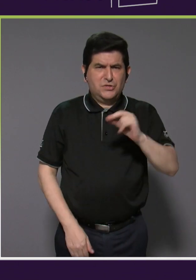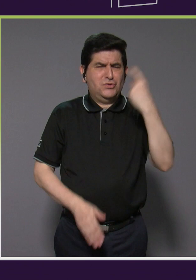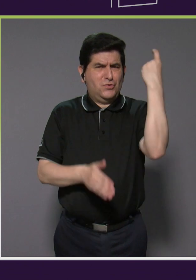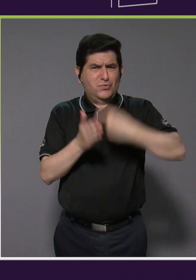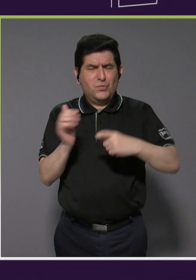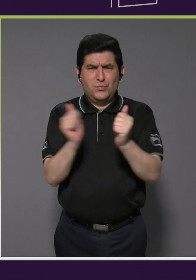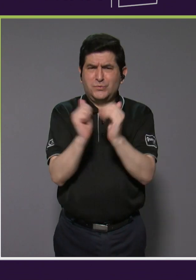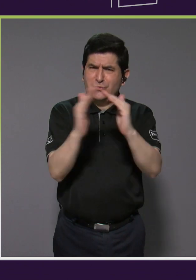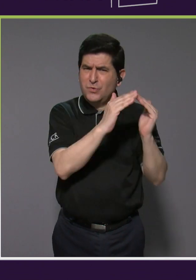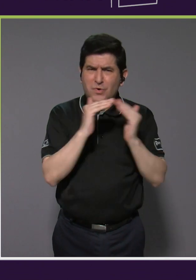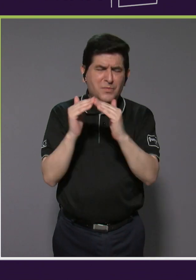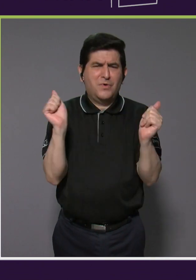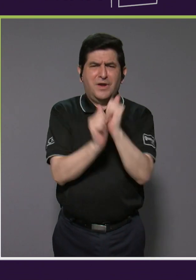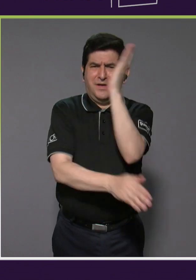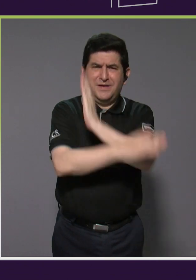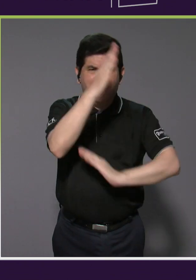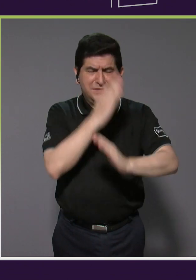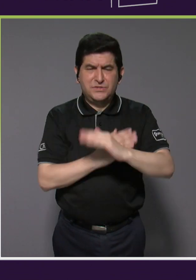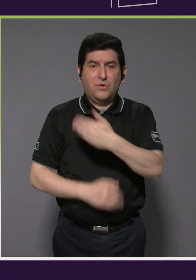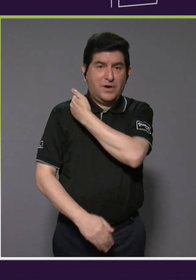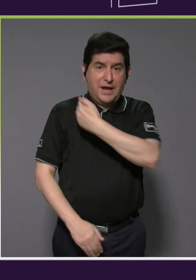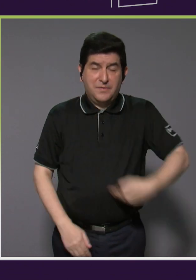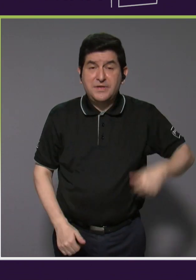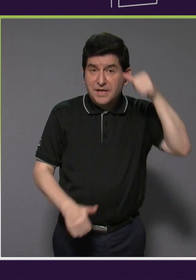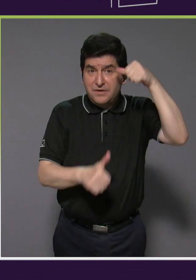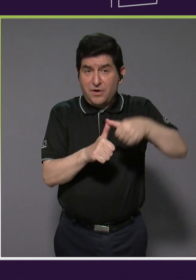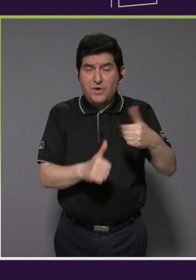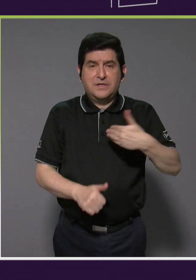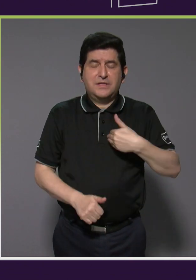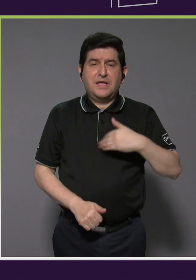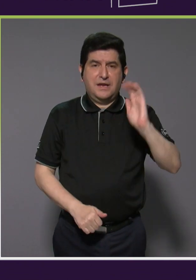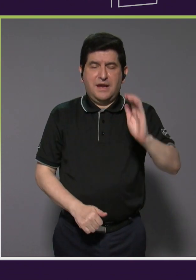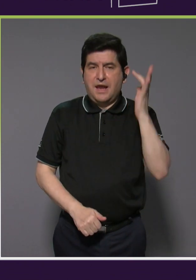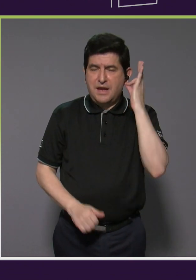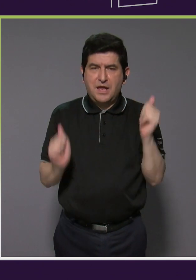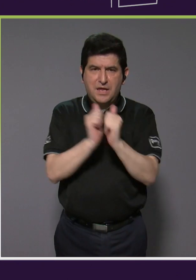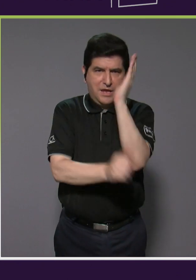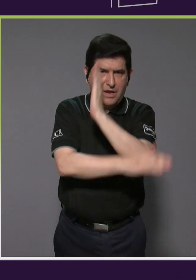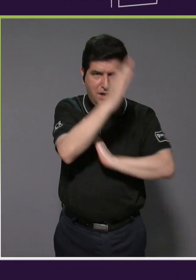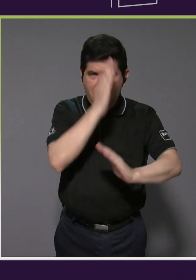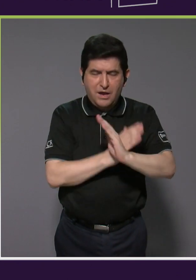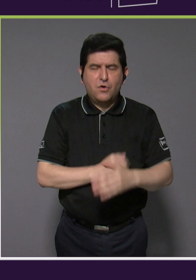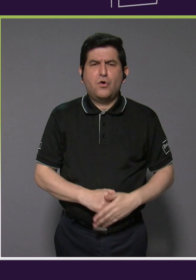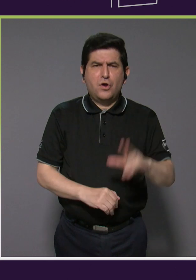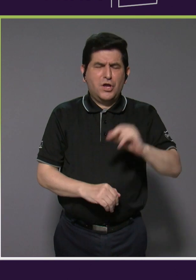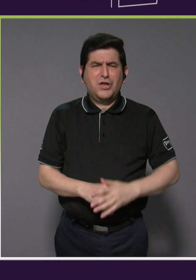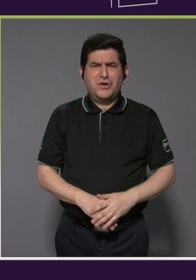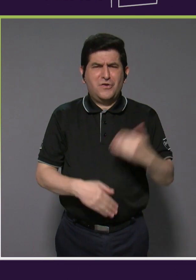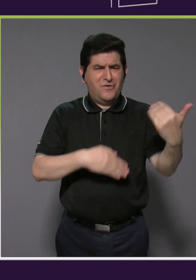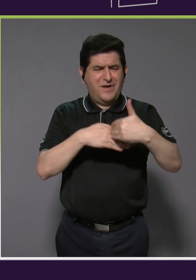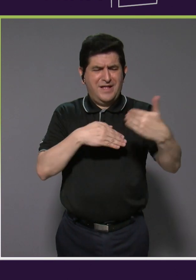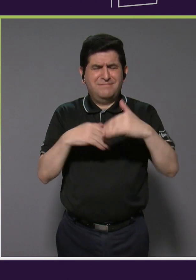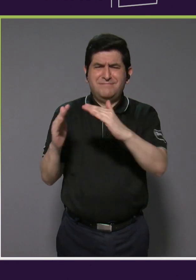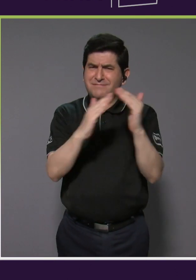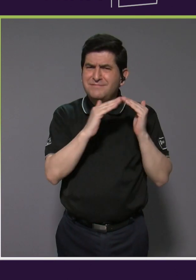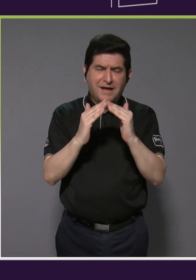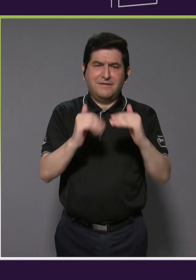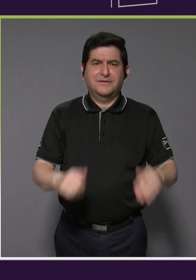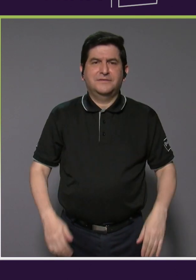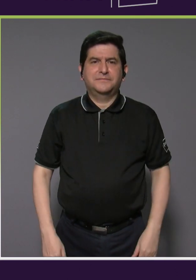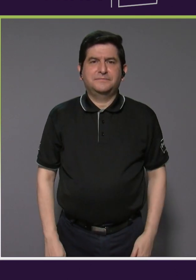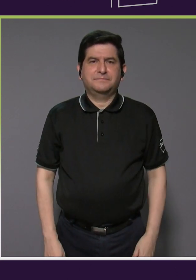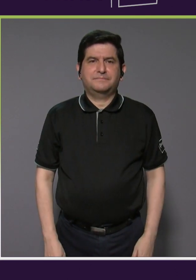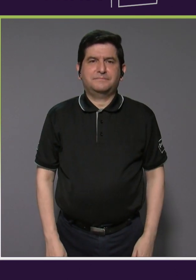esta población con discapacidad, al presidente que se acuerde que tiene una niña con discapacidad y no se ensañe con esta población.